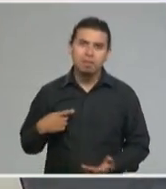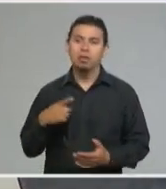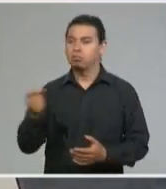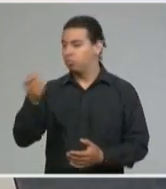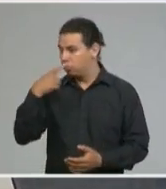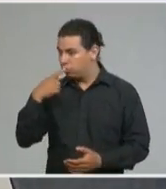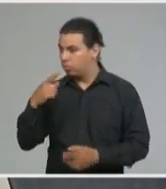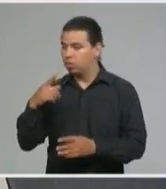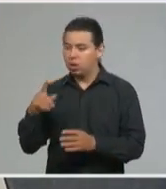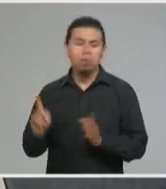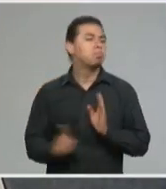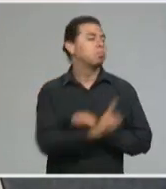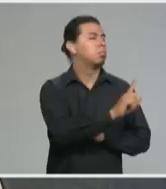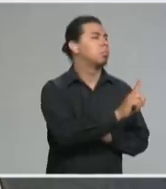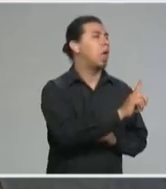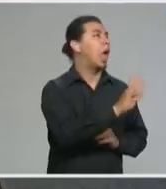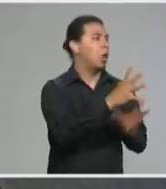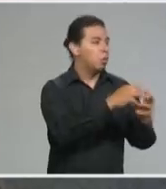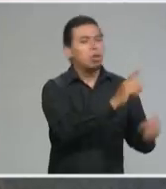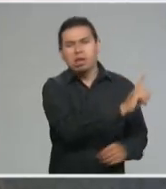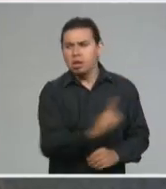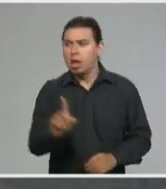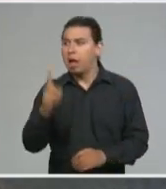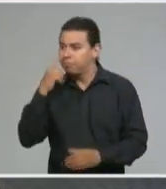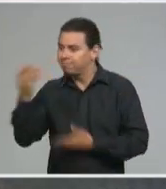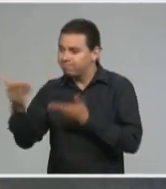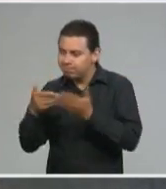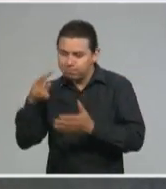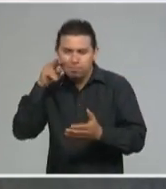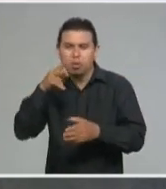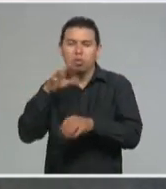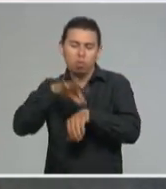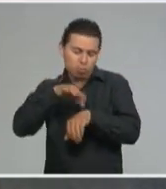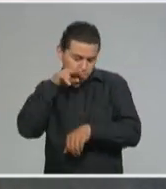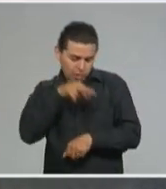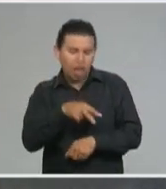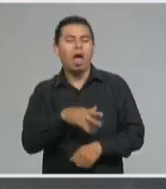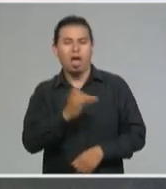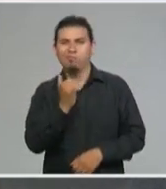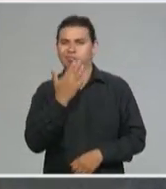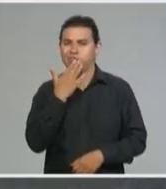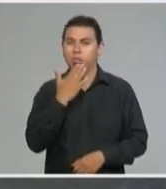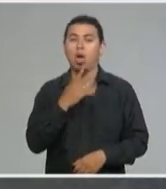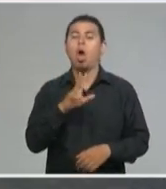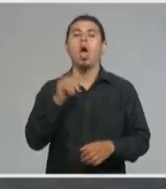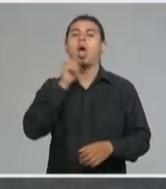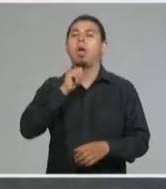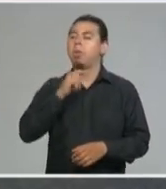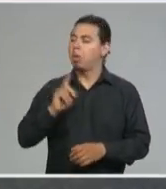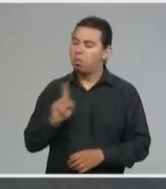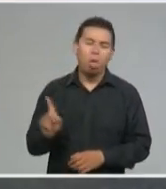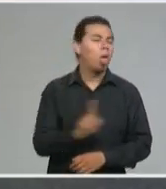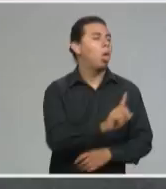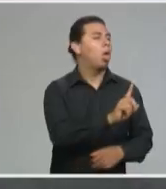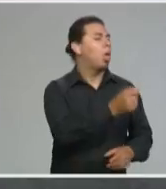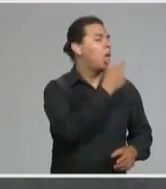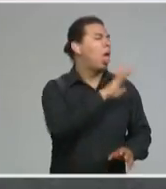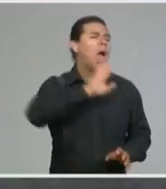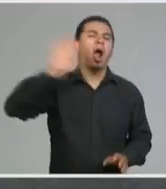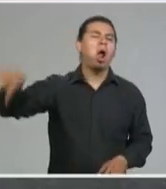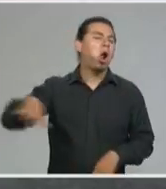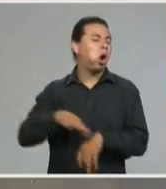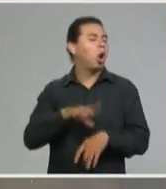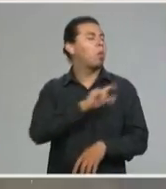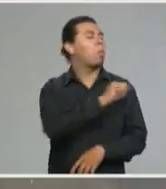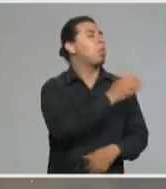forma sin algún padecimiento, y cuando estamos enfermos realmente acudimos hasta que nos sentimos muy mal, ¿no? ¿En qué tiempo desarrolla este padecimiento de ser